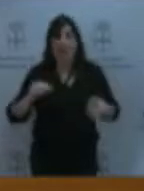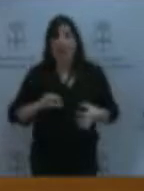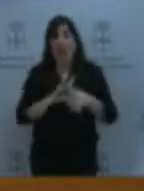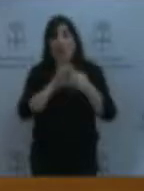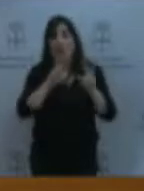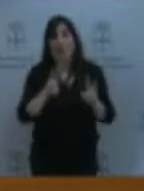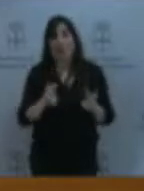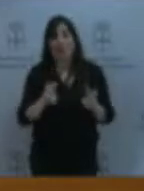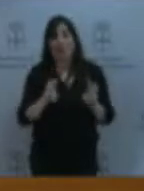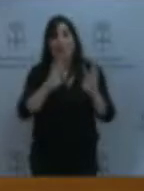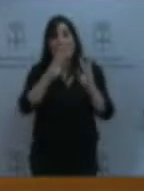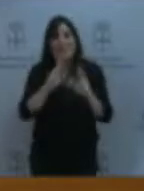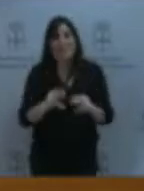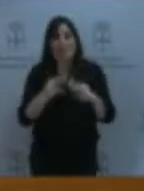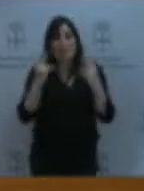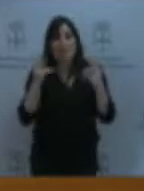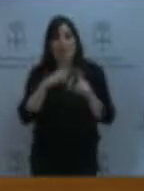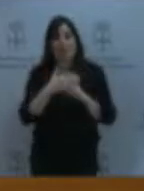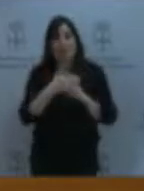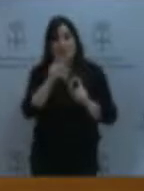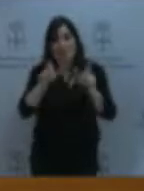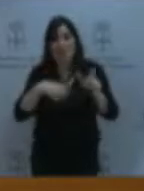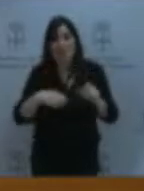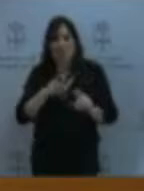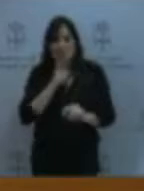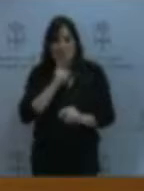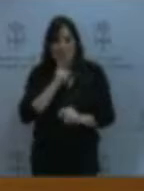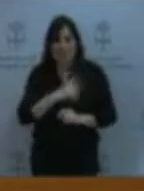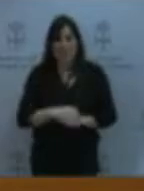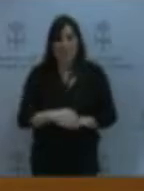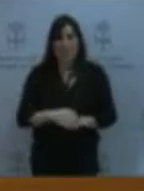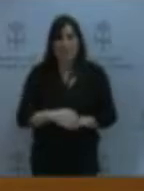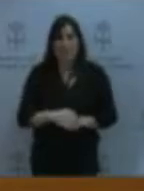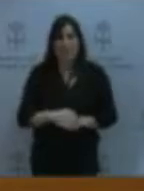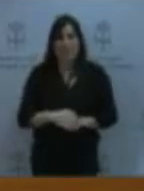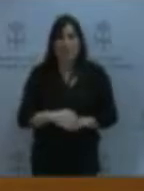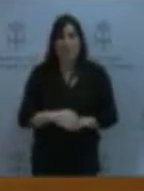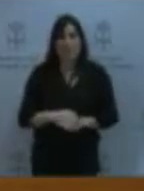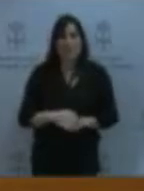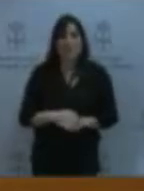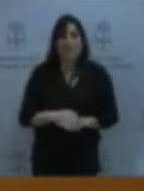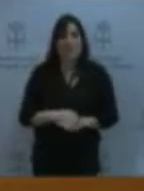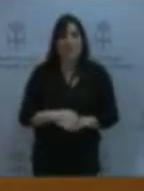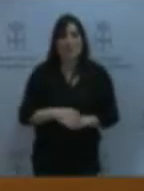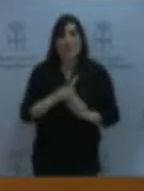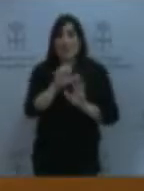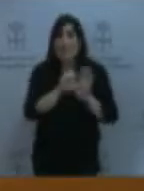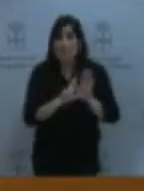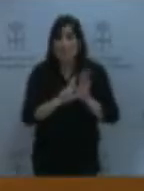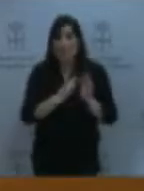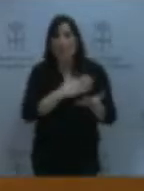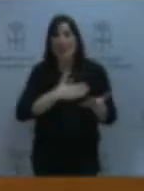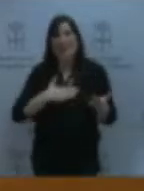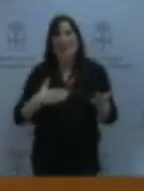públicas. El EBEP pretendía avanzar precisamente en esos derechos, y en uno de ellos, el artículo